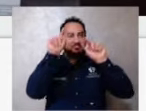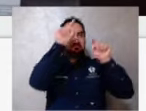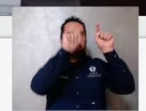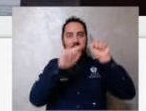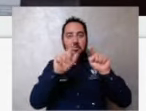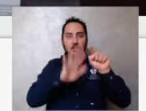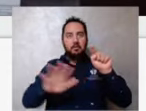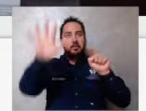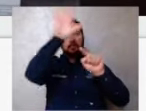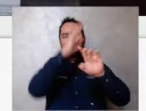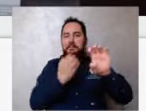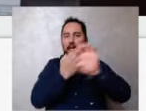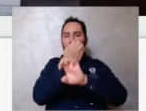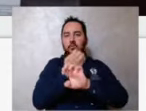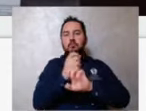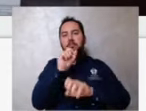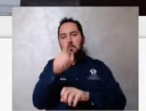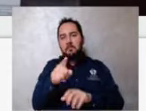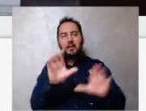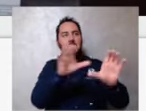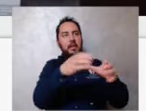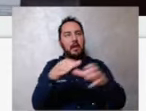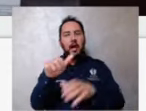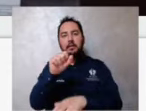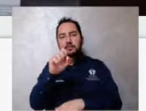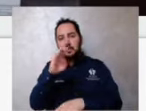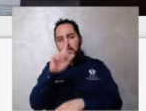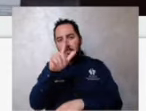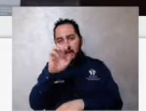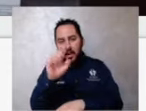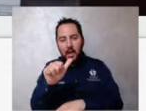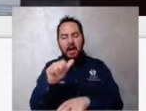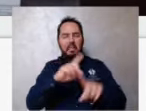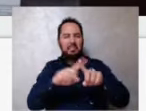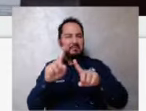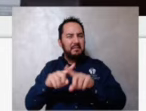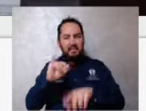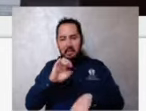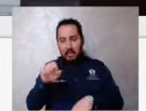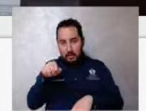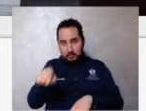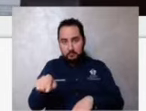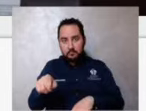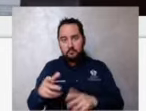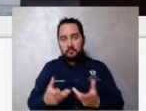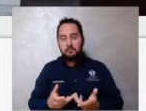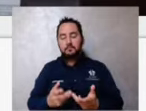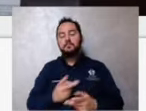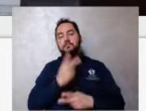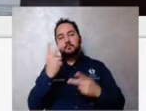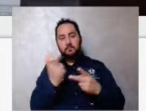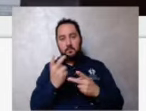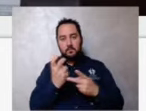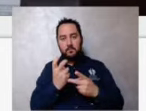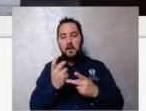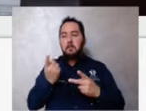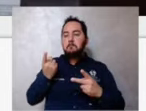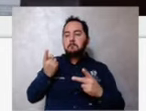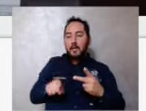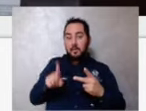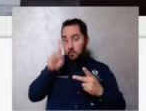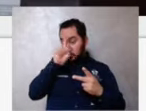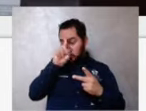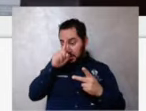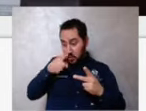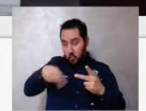integrar las asambleas municipales y distritales del Instituto. Segundo, se ordena al Consejo Estatal